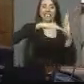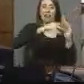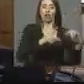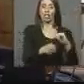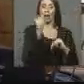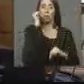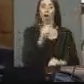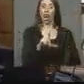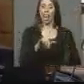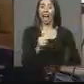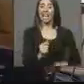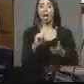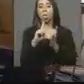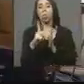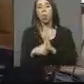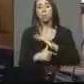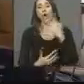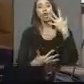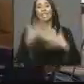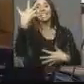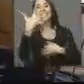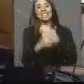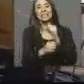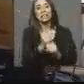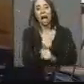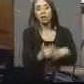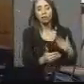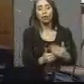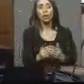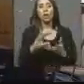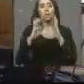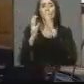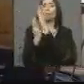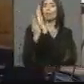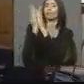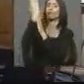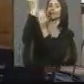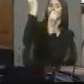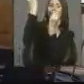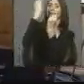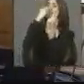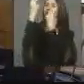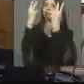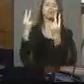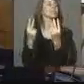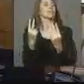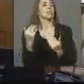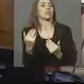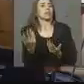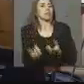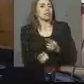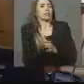en entrar en funcionamiento. Y obviamente, con los avances que tiene el mundo hoy día, con los avances que